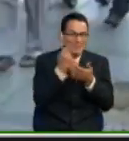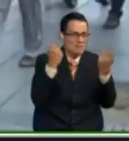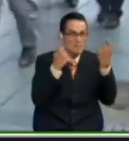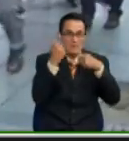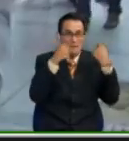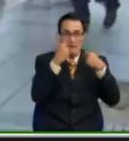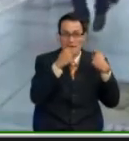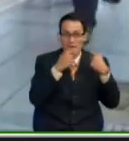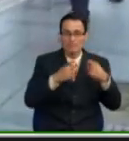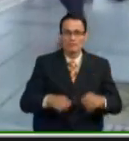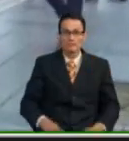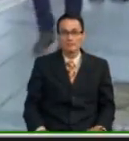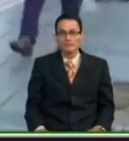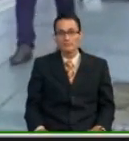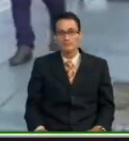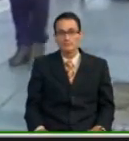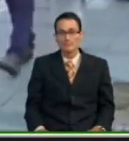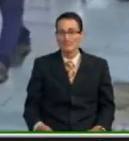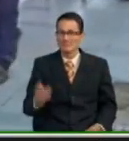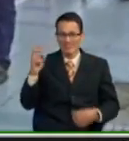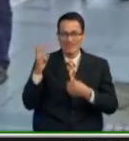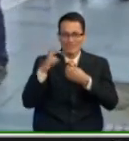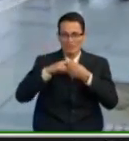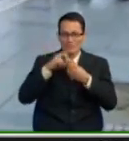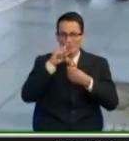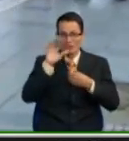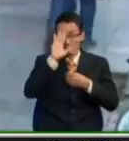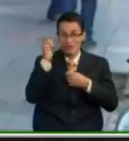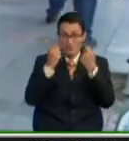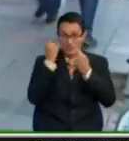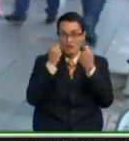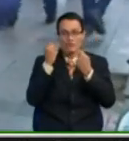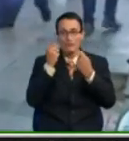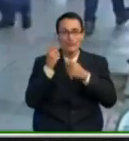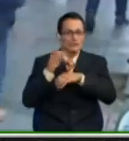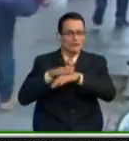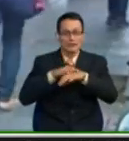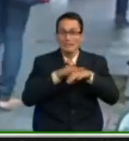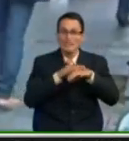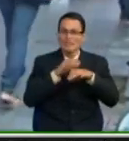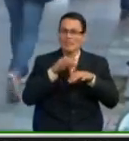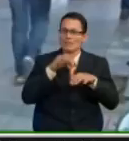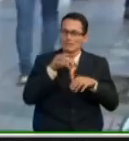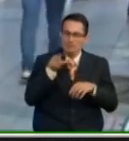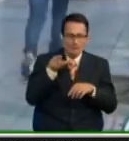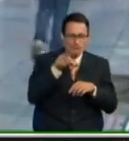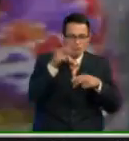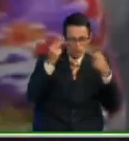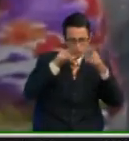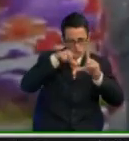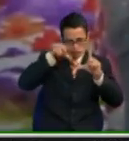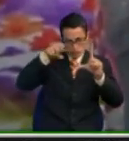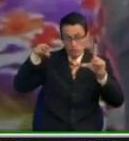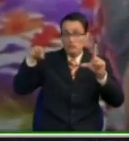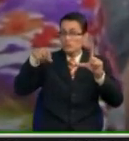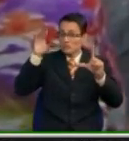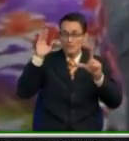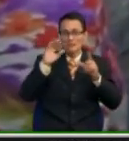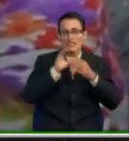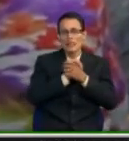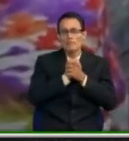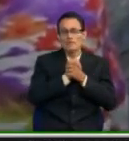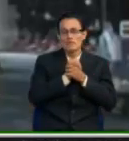según una investigación ordenada por final con los amigos cercanos en promedio son cuatro hacia quienes ofrecemos sentimientos casi